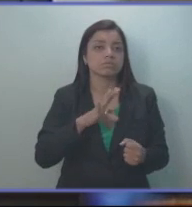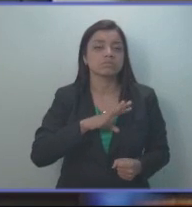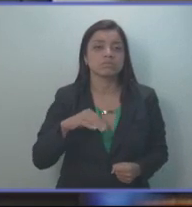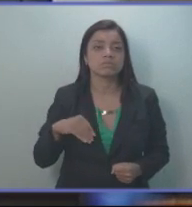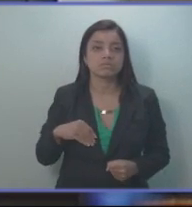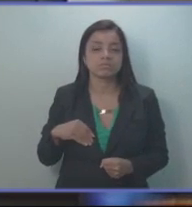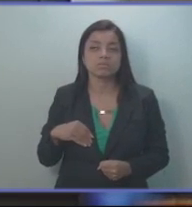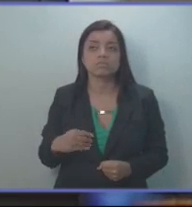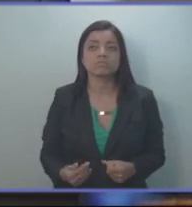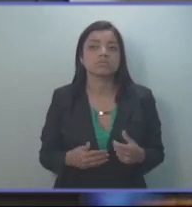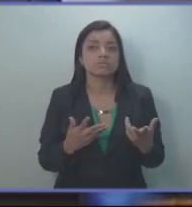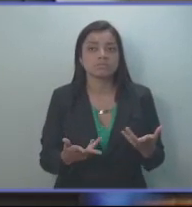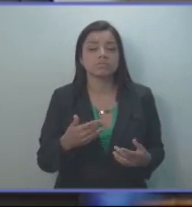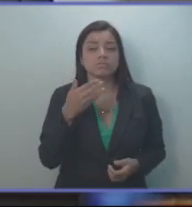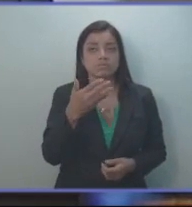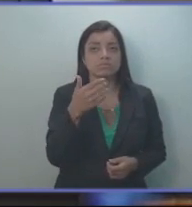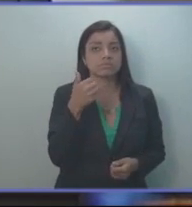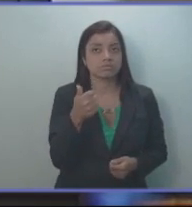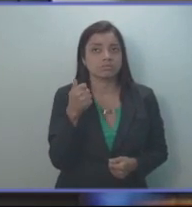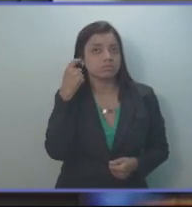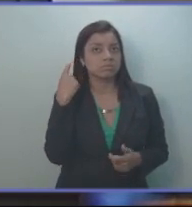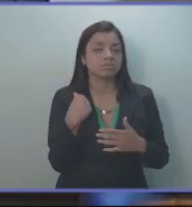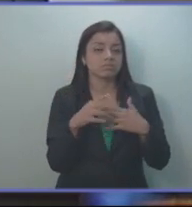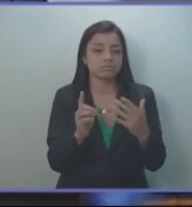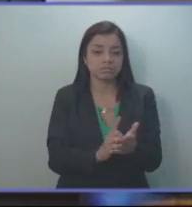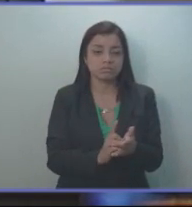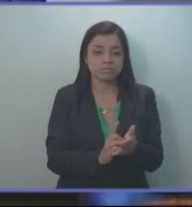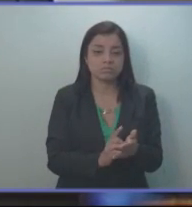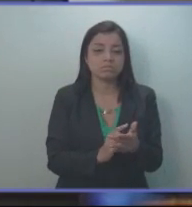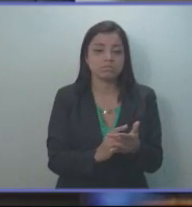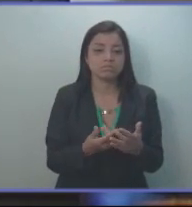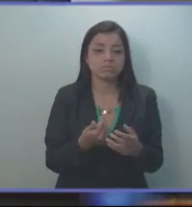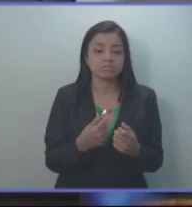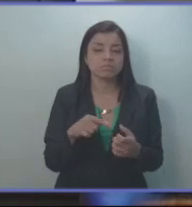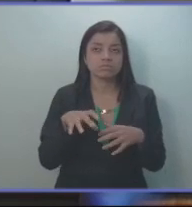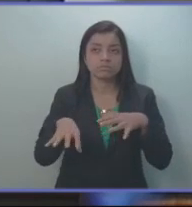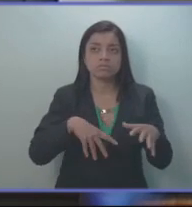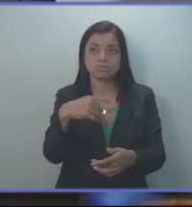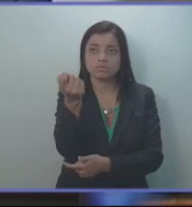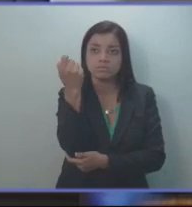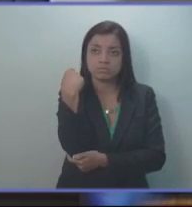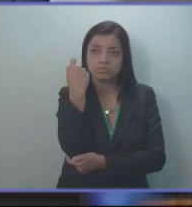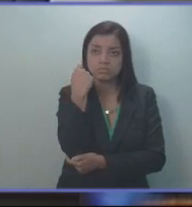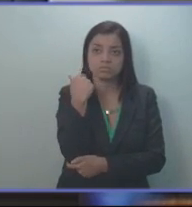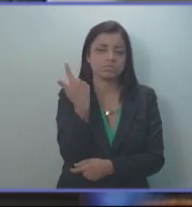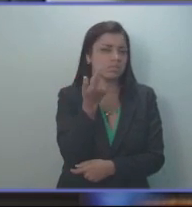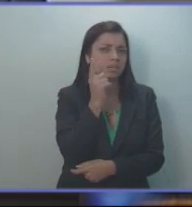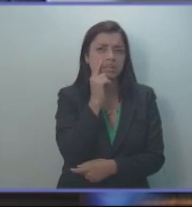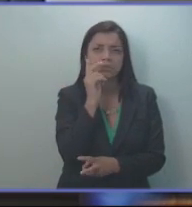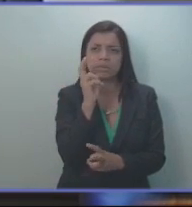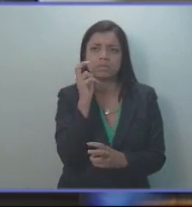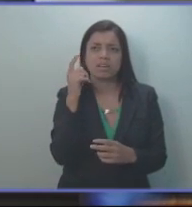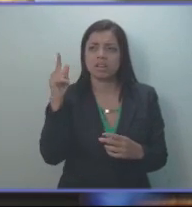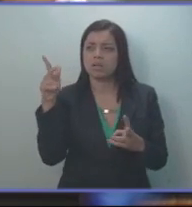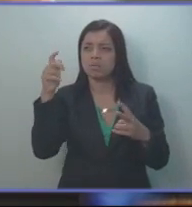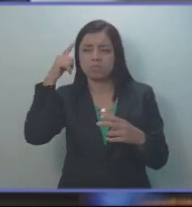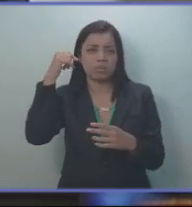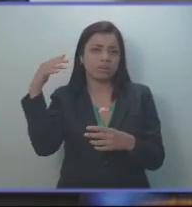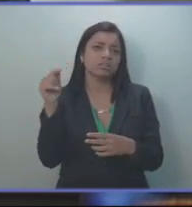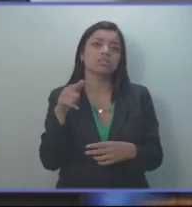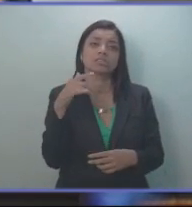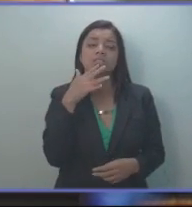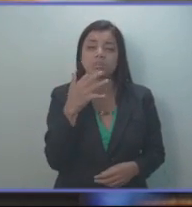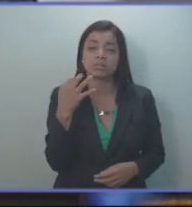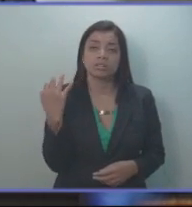familias, y qué bien que los diputados de La Libertad, que pues, no, aquí no tenemos que andar viendo colores políticos, sino la